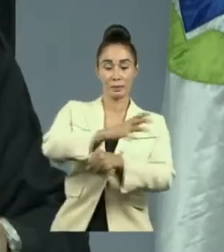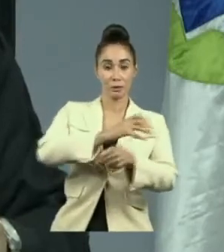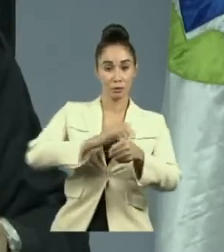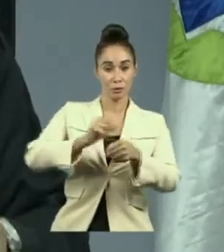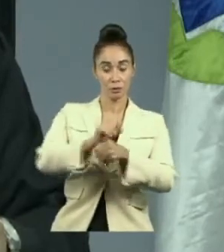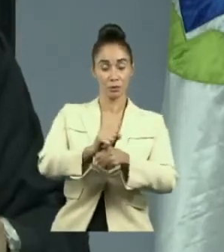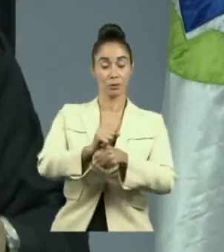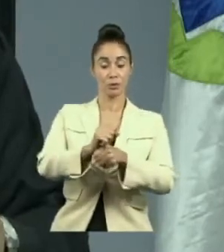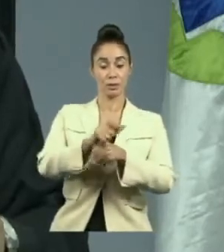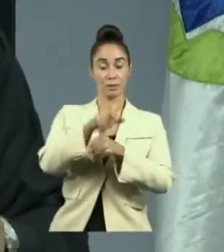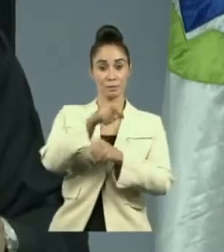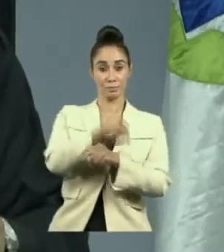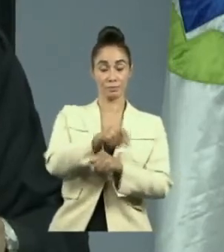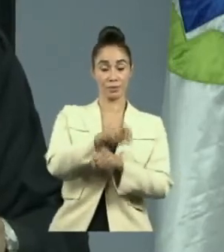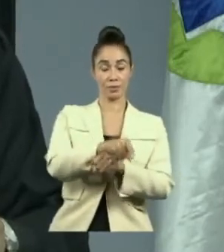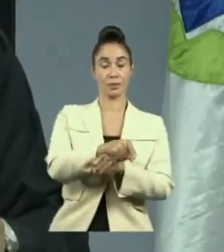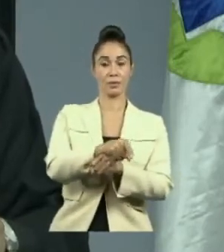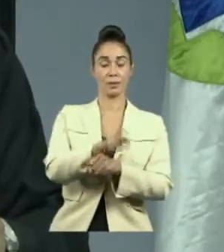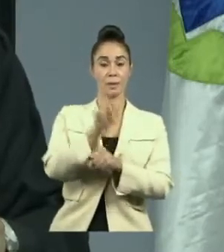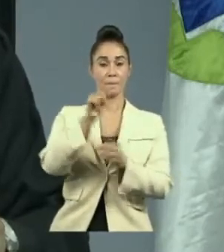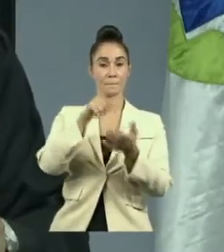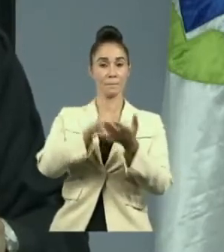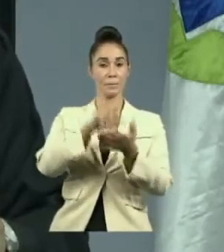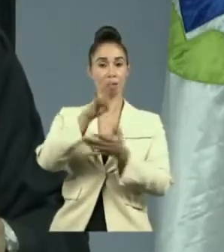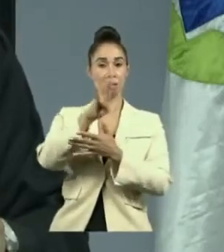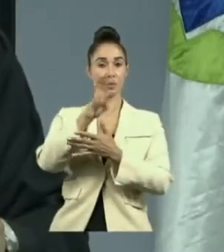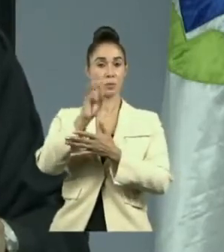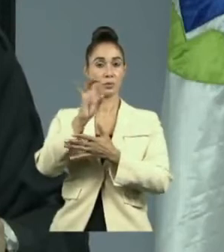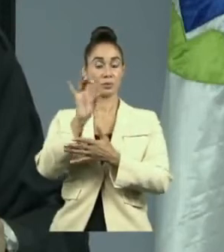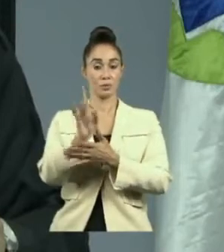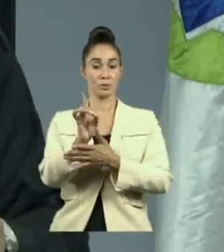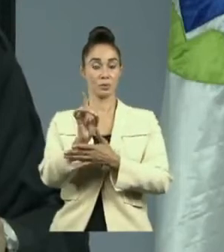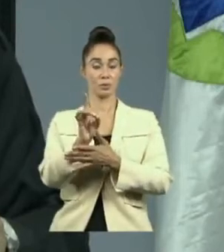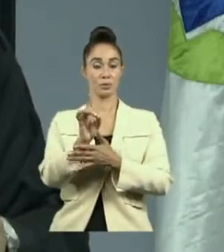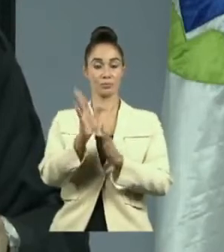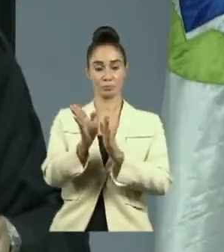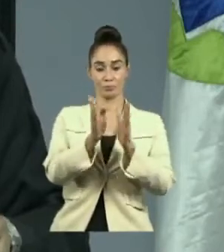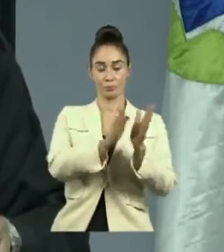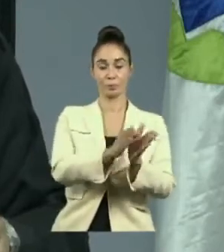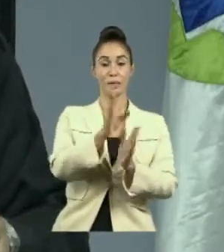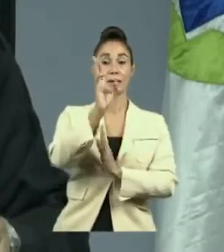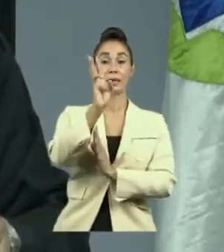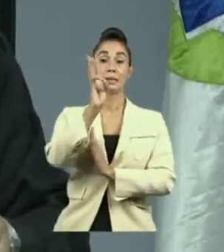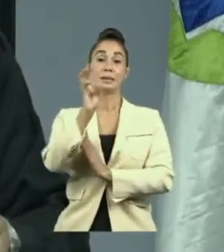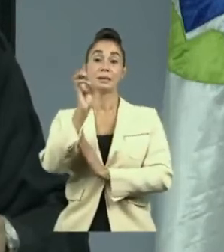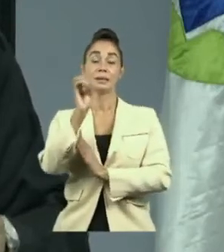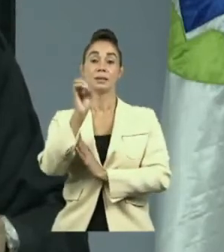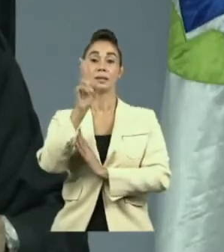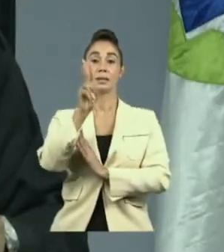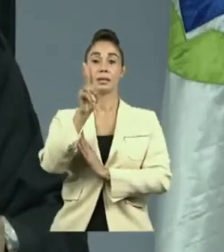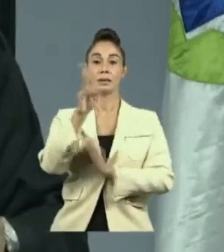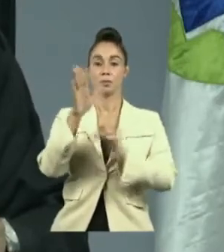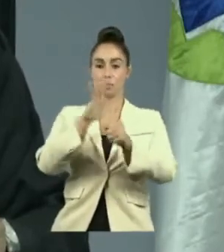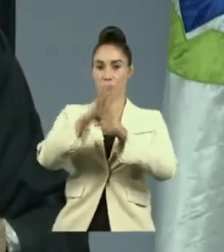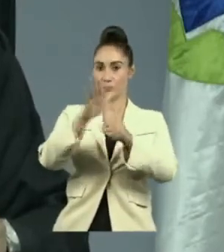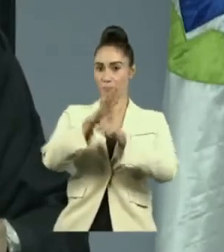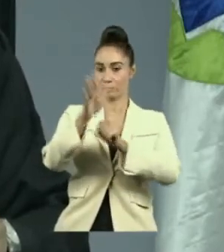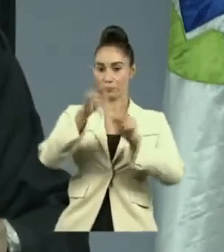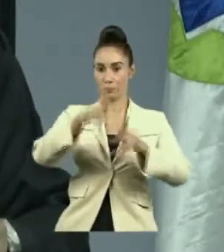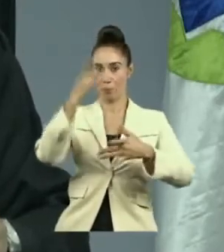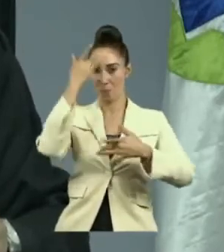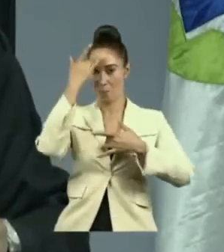408 camas hay 602 ocupadas lo que representa